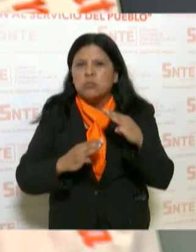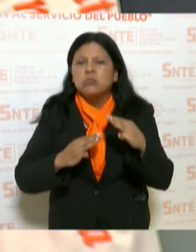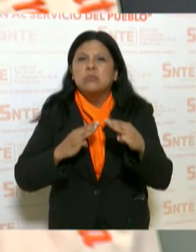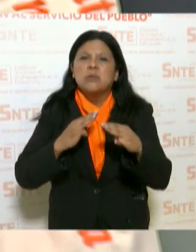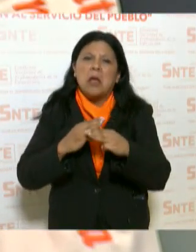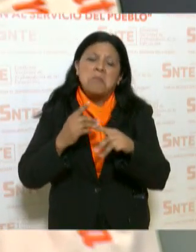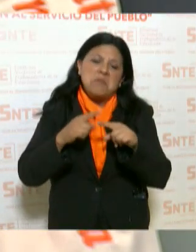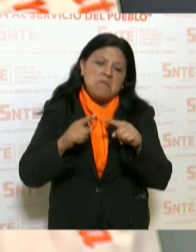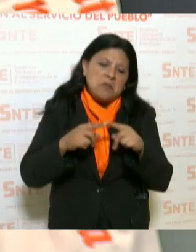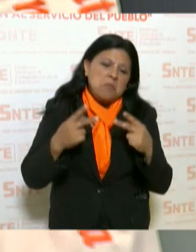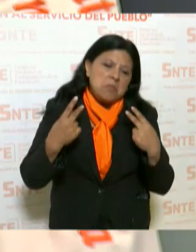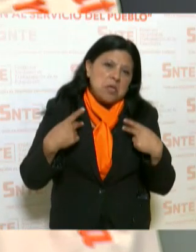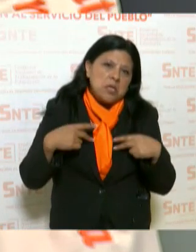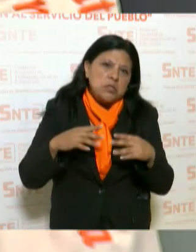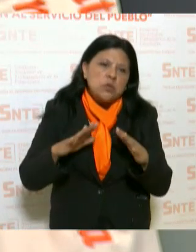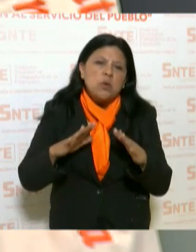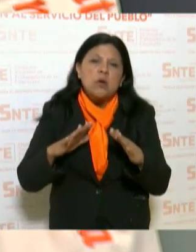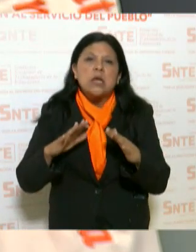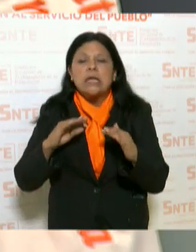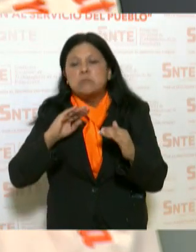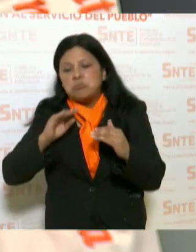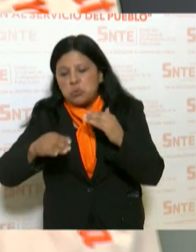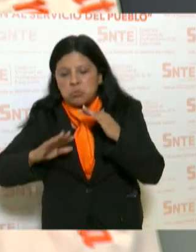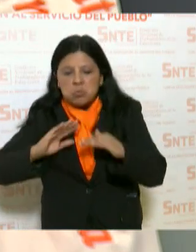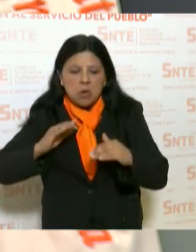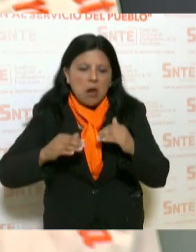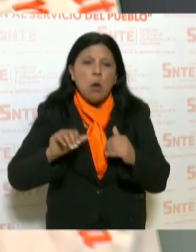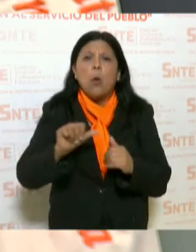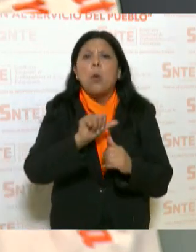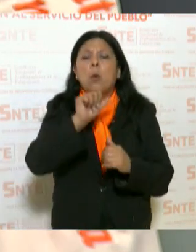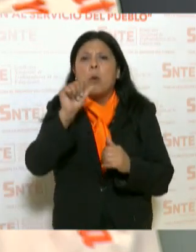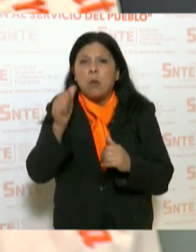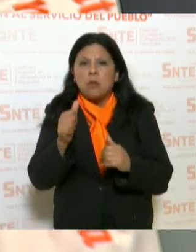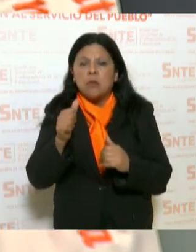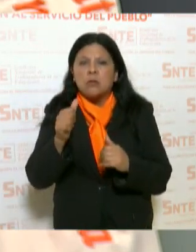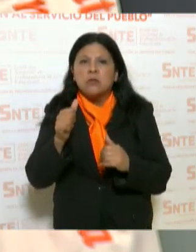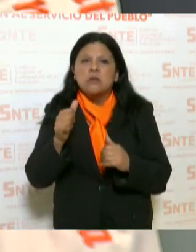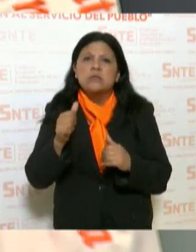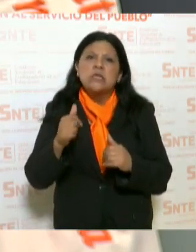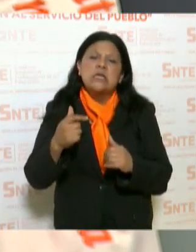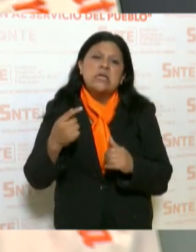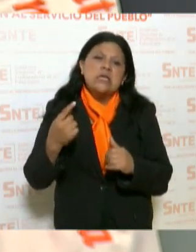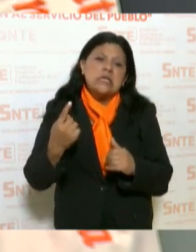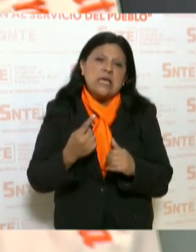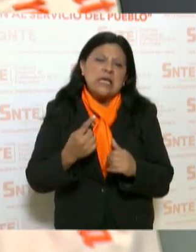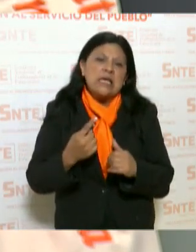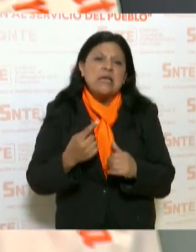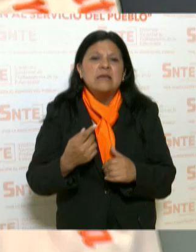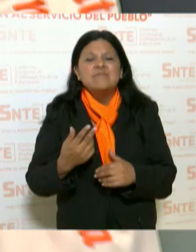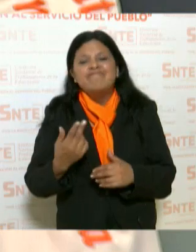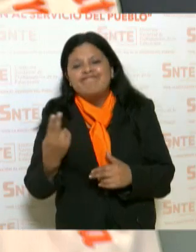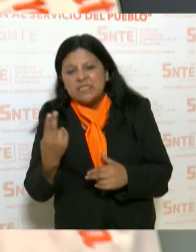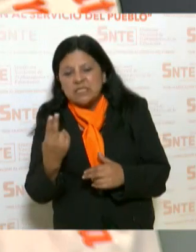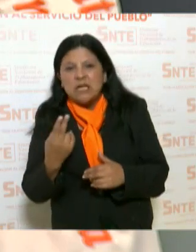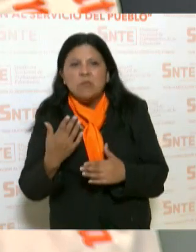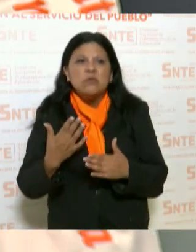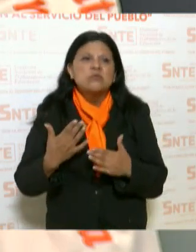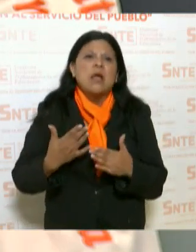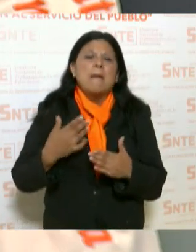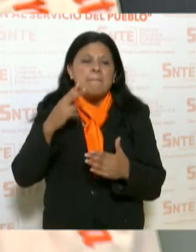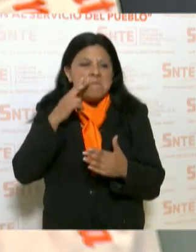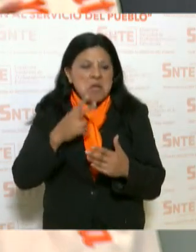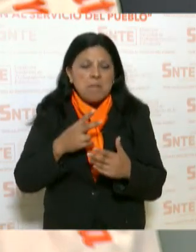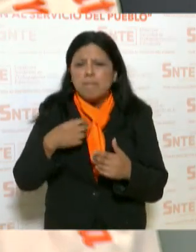humanos y daños materiales. Se nos cayó la economía, lo que pasó en todo el mundo. Nosotros aplicamos